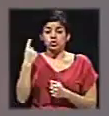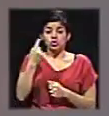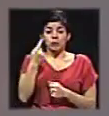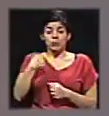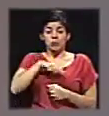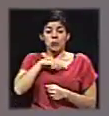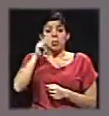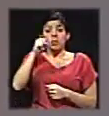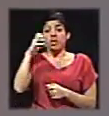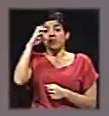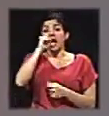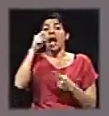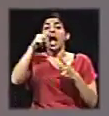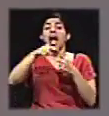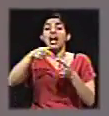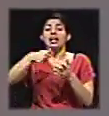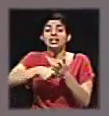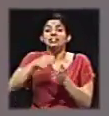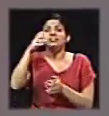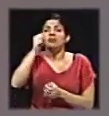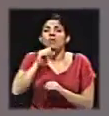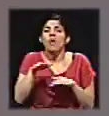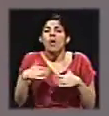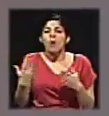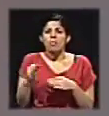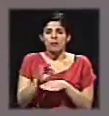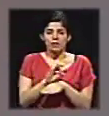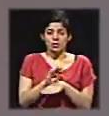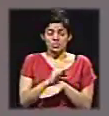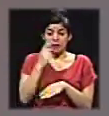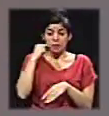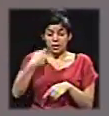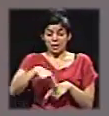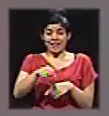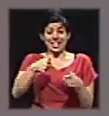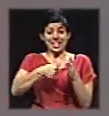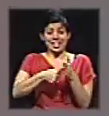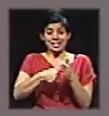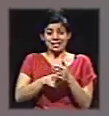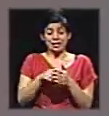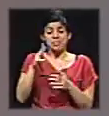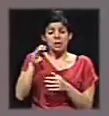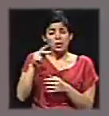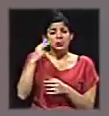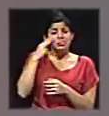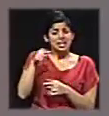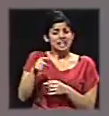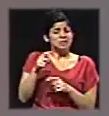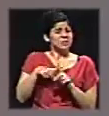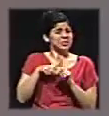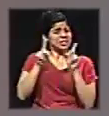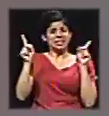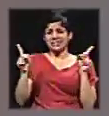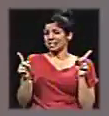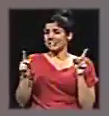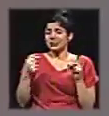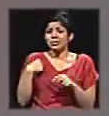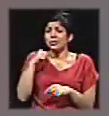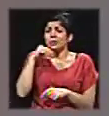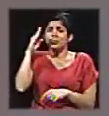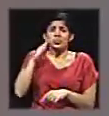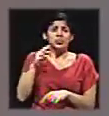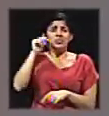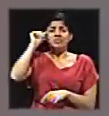a saberlo después de las elecciones realmente cómo funcionó, porque estas elecciones, Mauricio, son bastante atípicas. Es decir, yo no